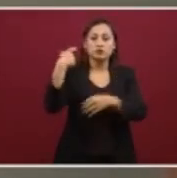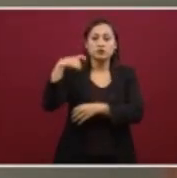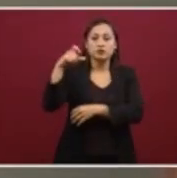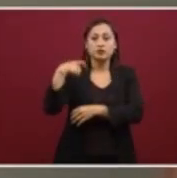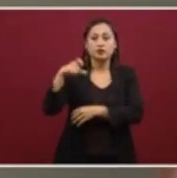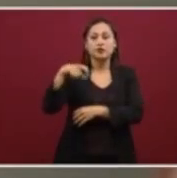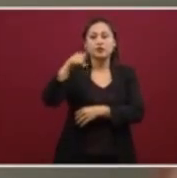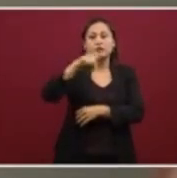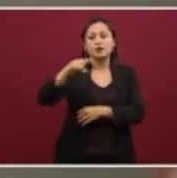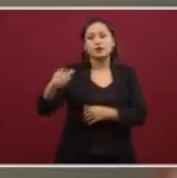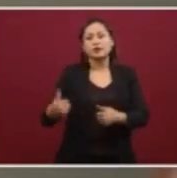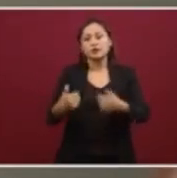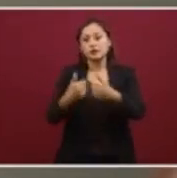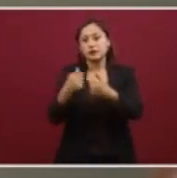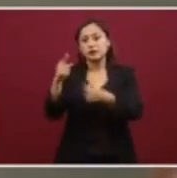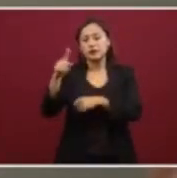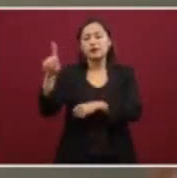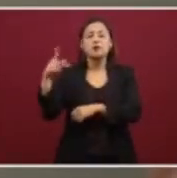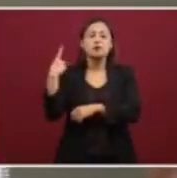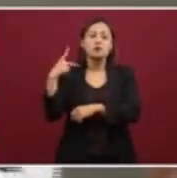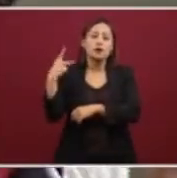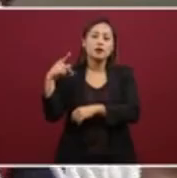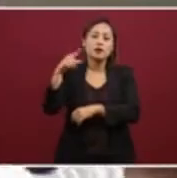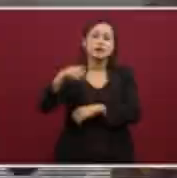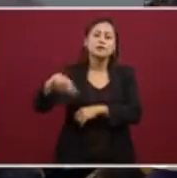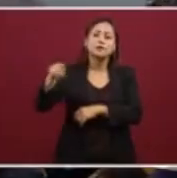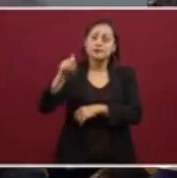en el Estado de Puebla y asimismo desde Puebla.